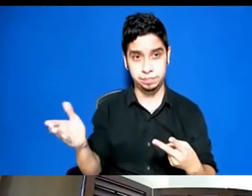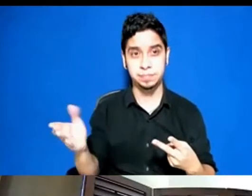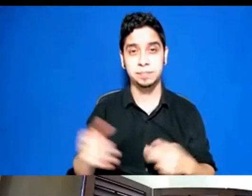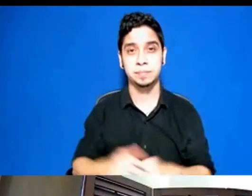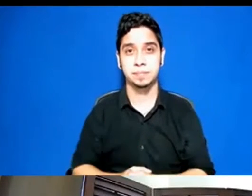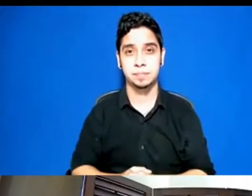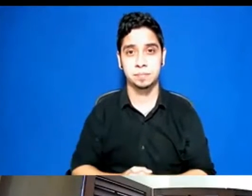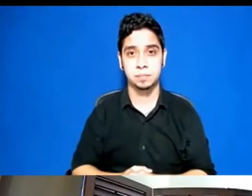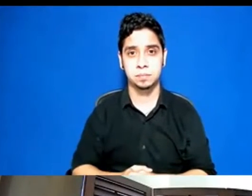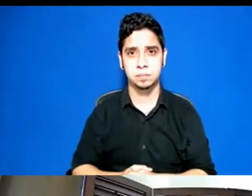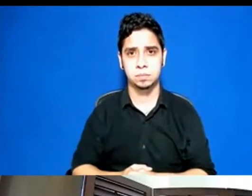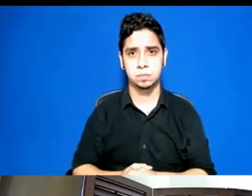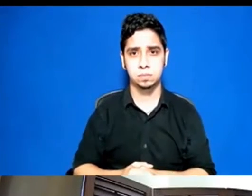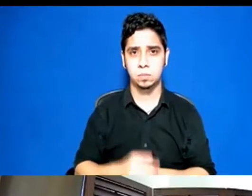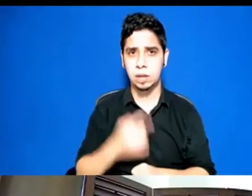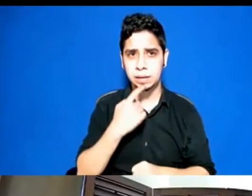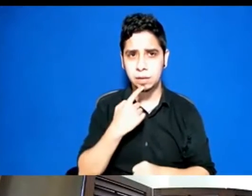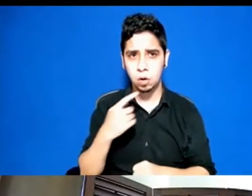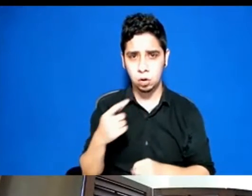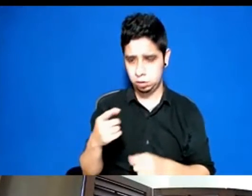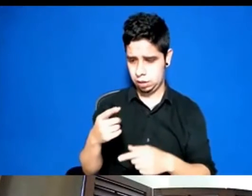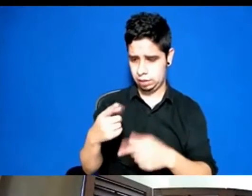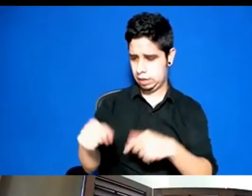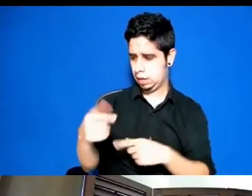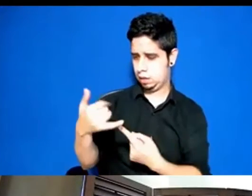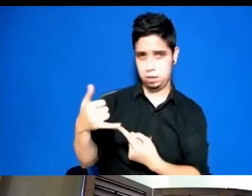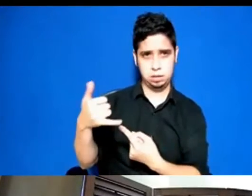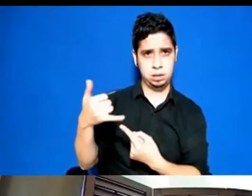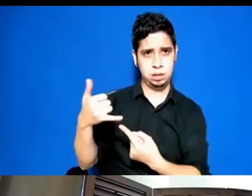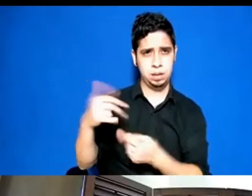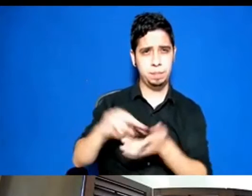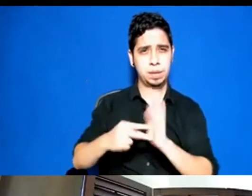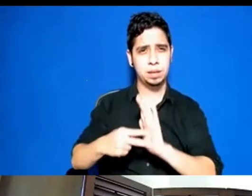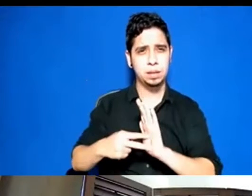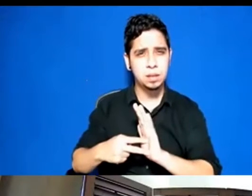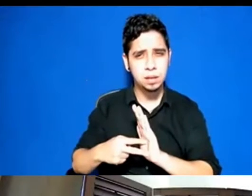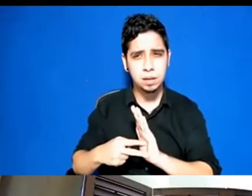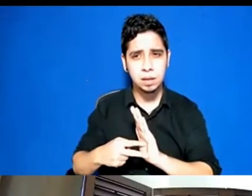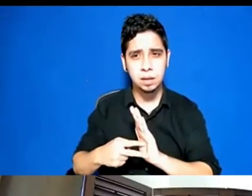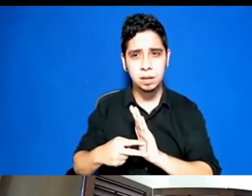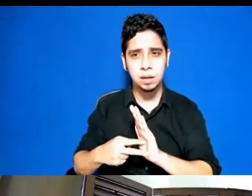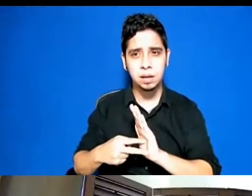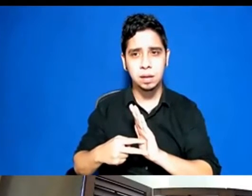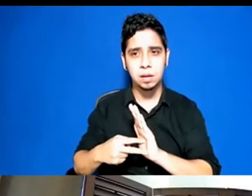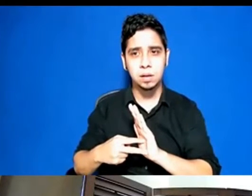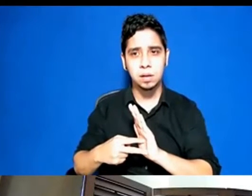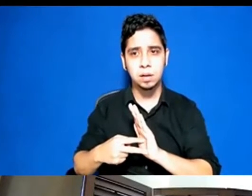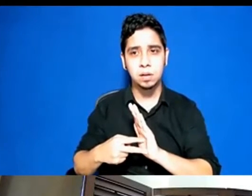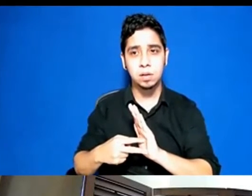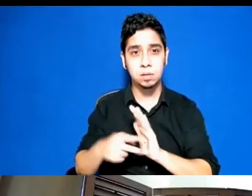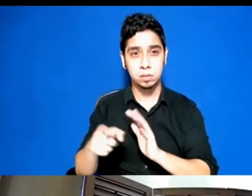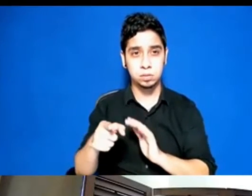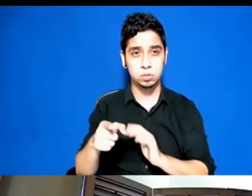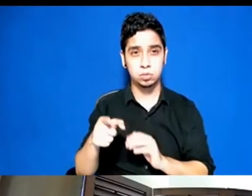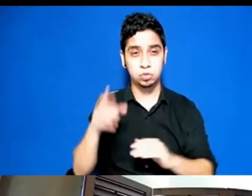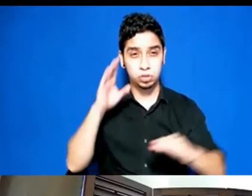Mira, tú me estabas diciendo que esto es, esta posición es qué, Hilda. Esto es un saludo